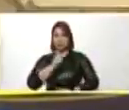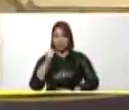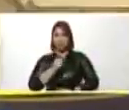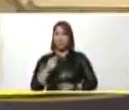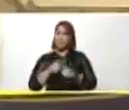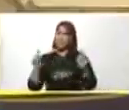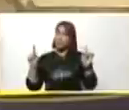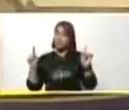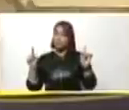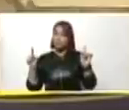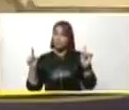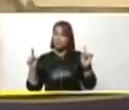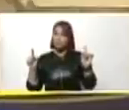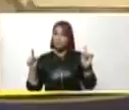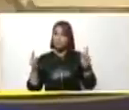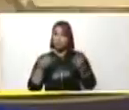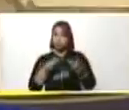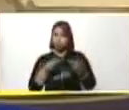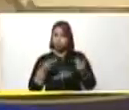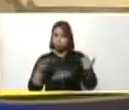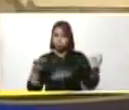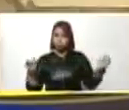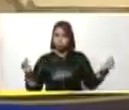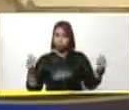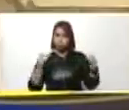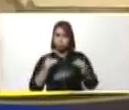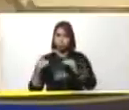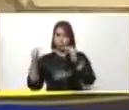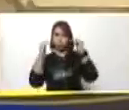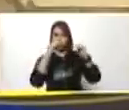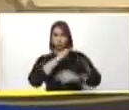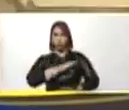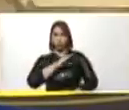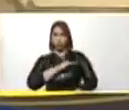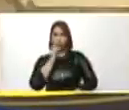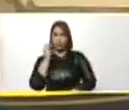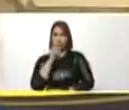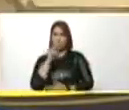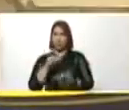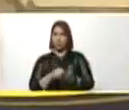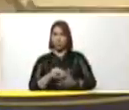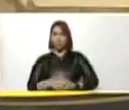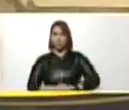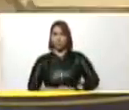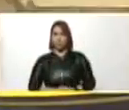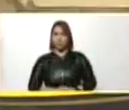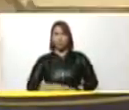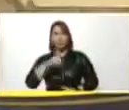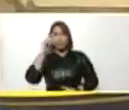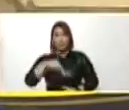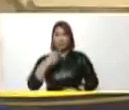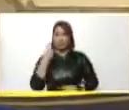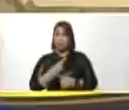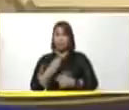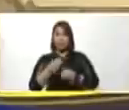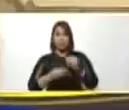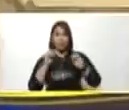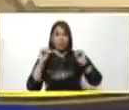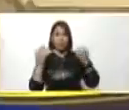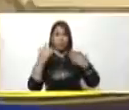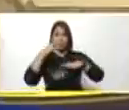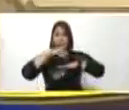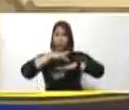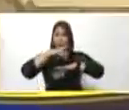pero permean a toda la sociedad. Una Asamblea Nacional que también tiene que hacer estos logros